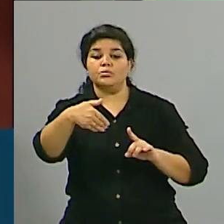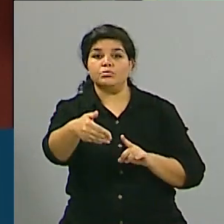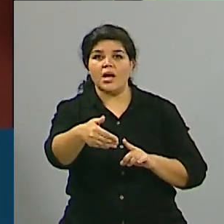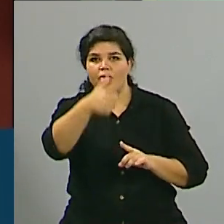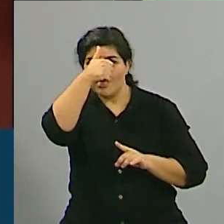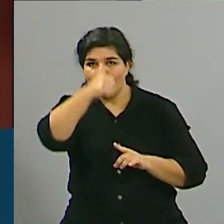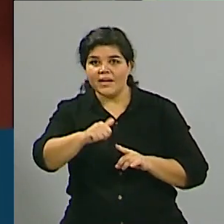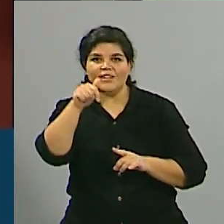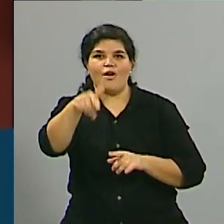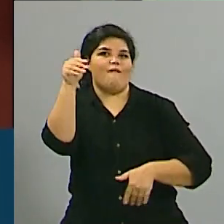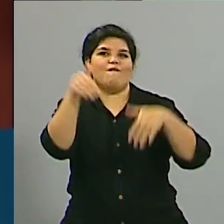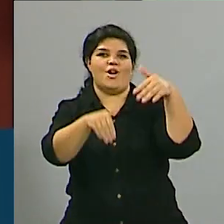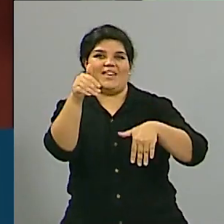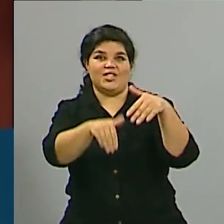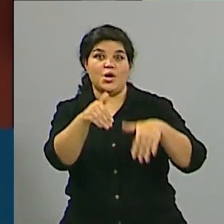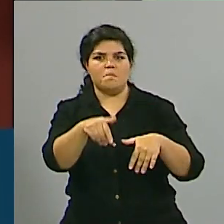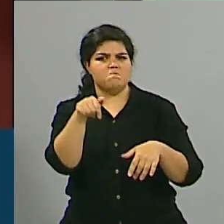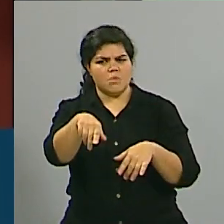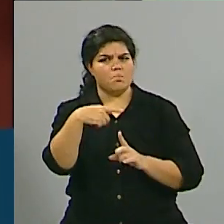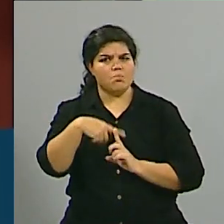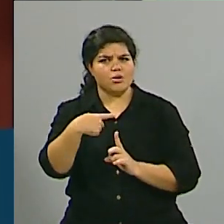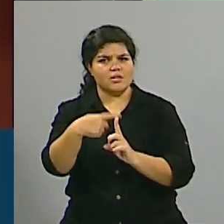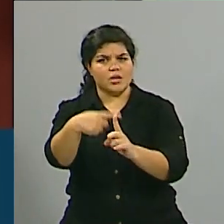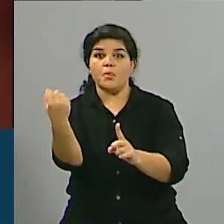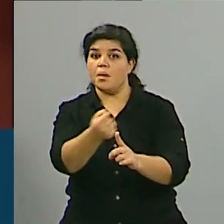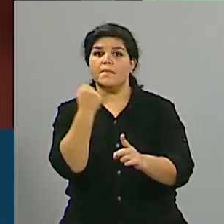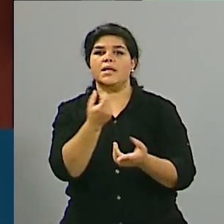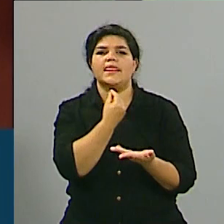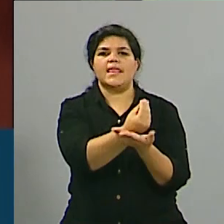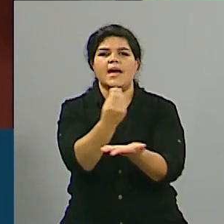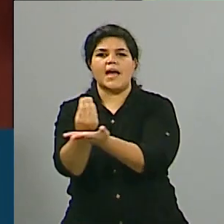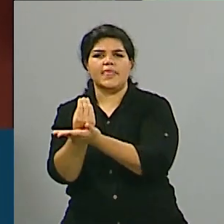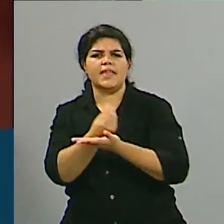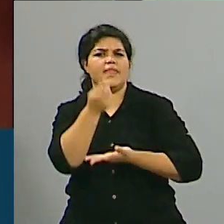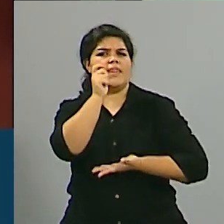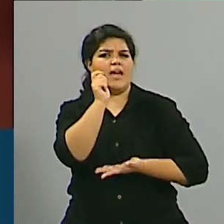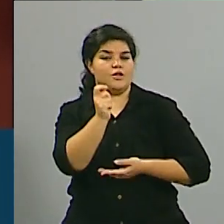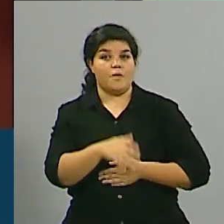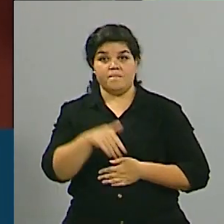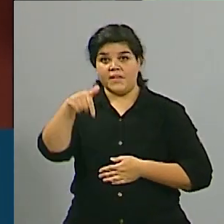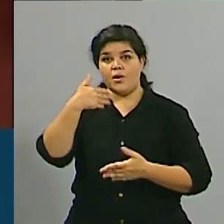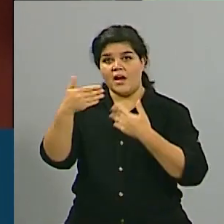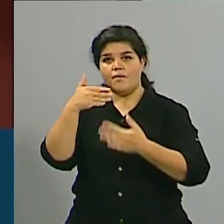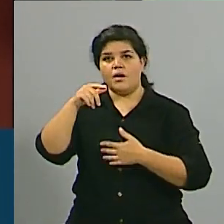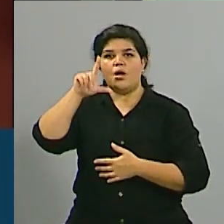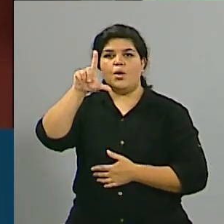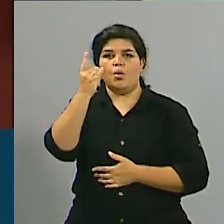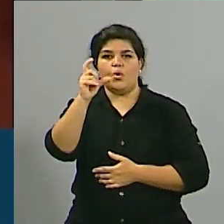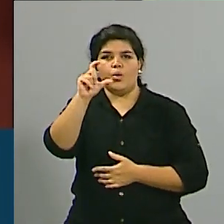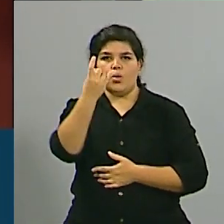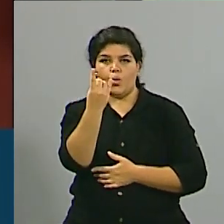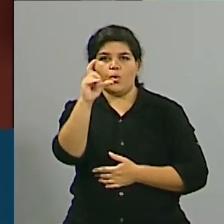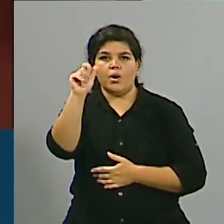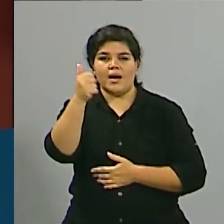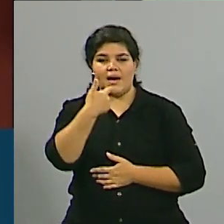bueno, es muy positivo poder tener contacto con los candidatos. En el caso de hoy vamos a hablar con Lucas Lupo de